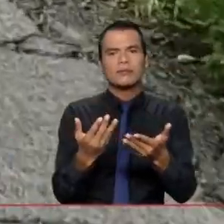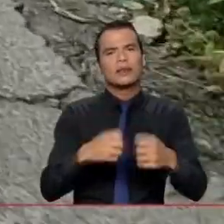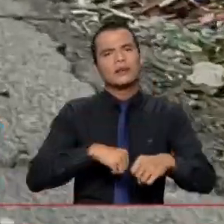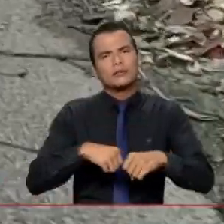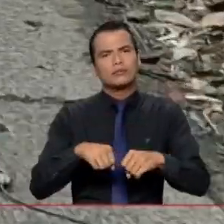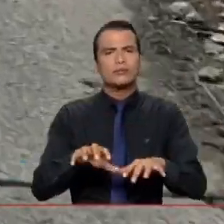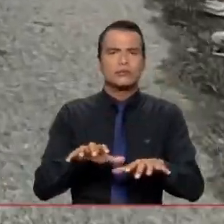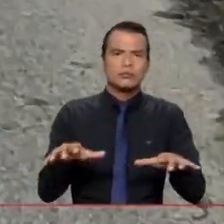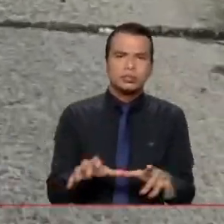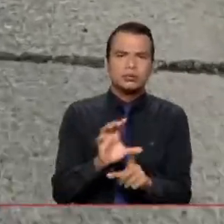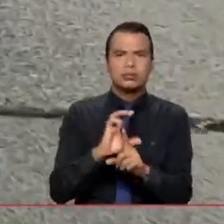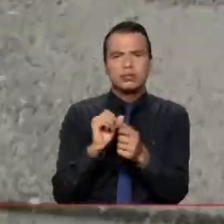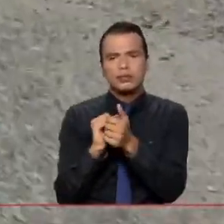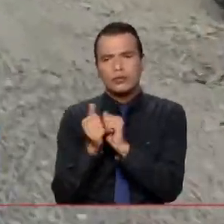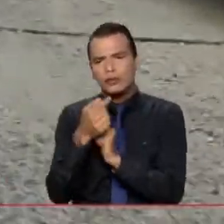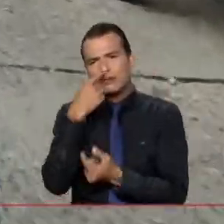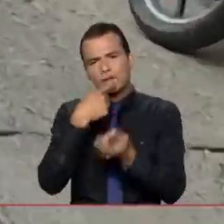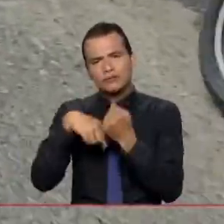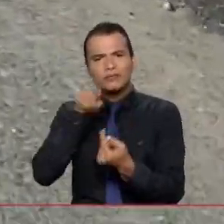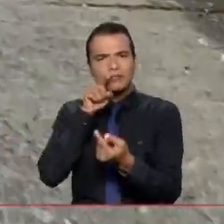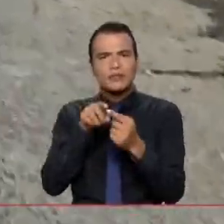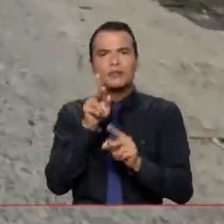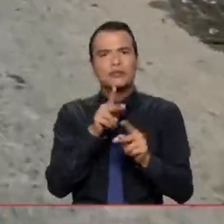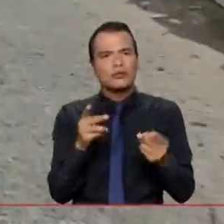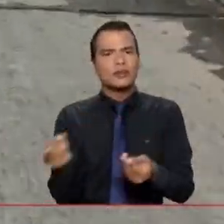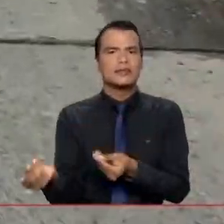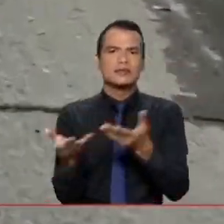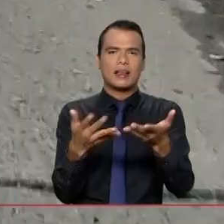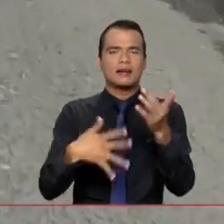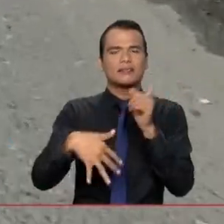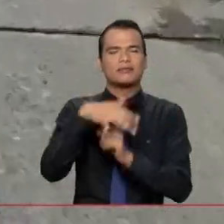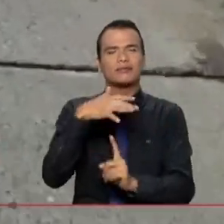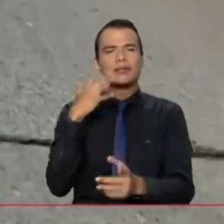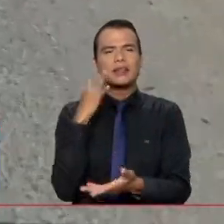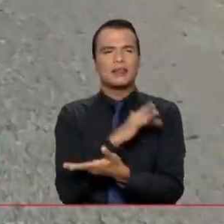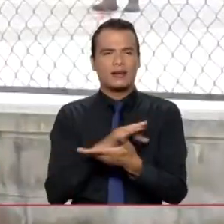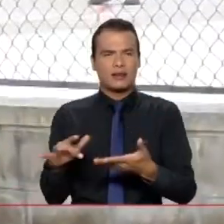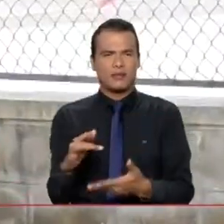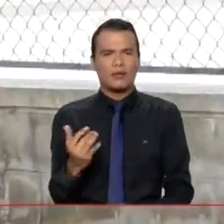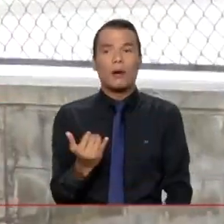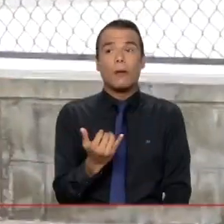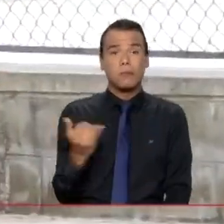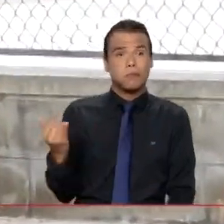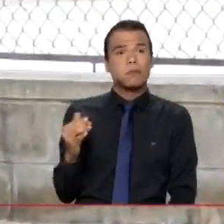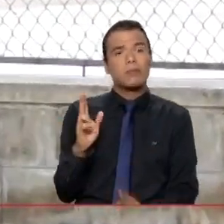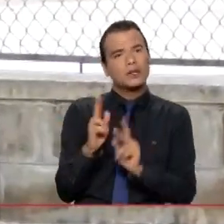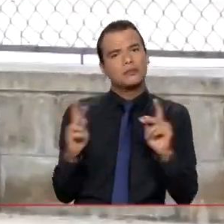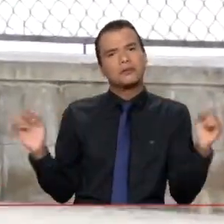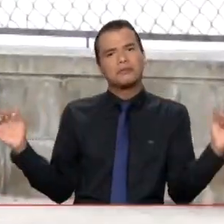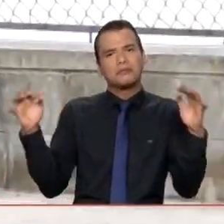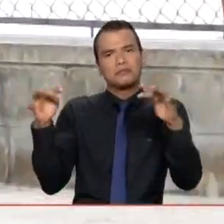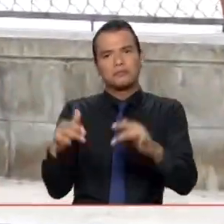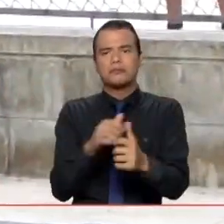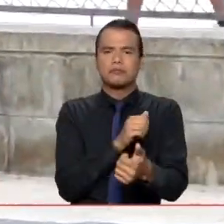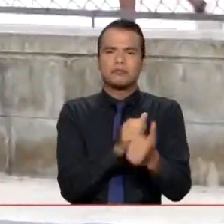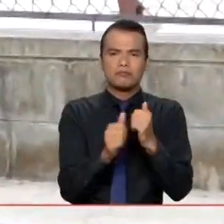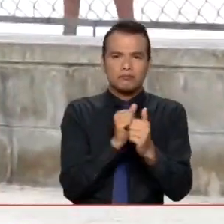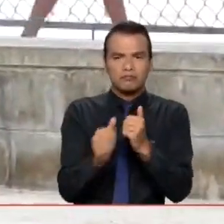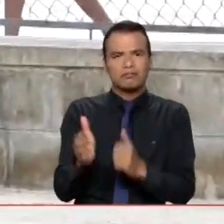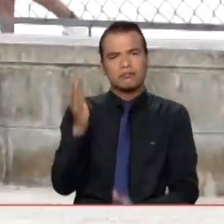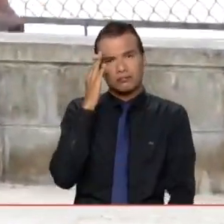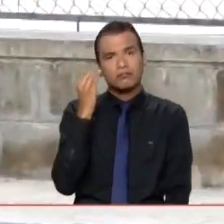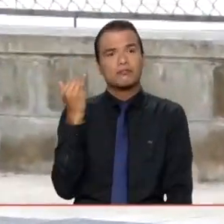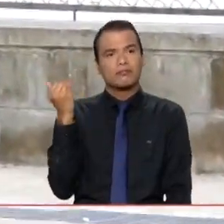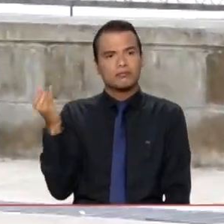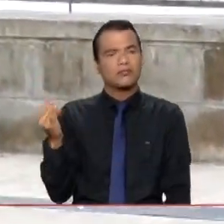pro de un medio ambiente sano y saludable. Usted lo ha dicho, ahorita tuvimos la oportunidad ya de ver a las personas aquí en el mismo malecón haciendo deporte que habitualmente se hace,